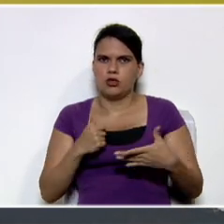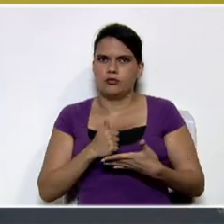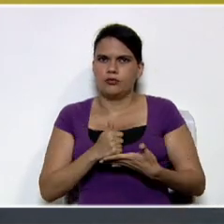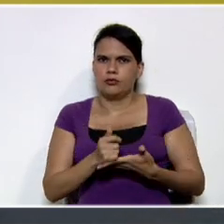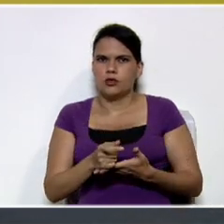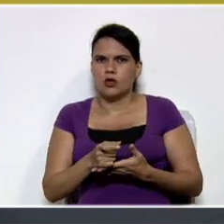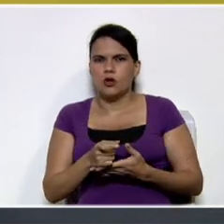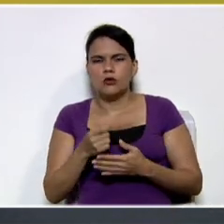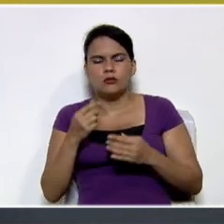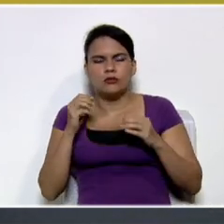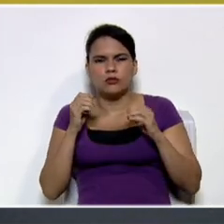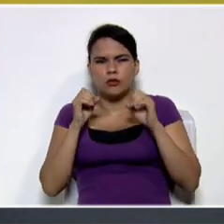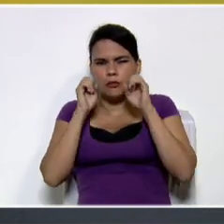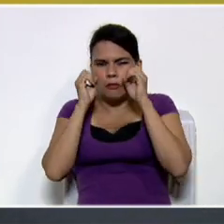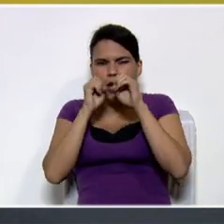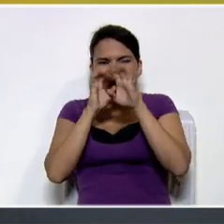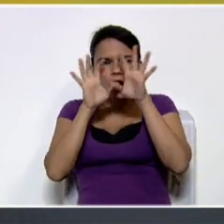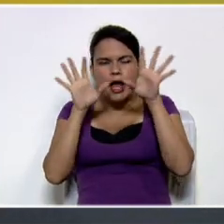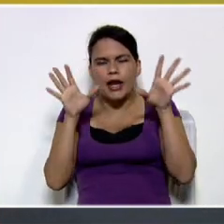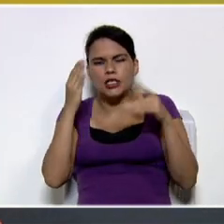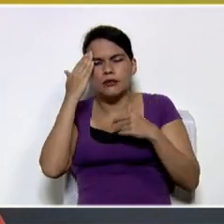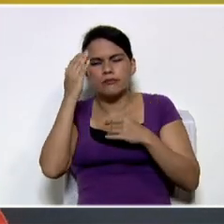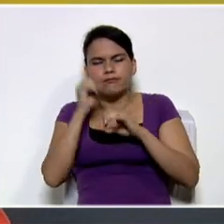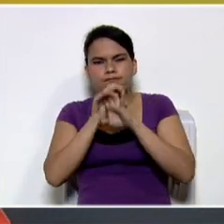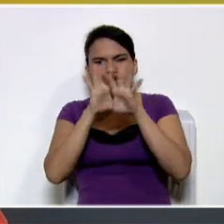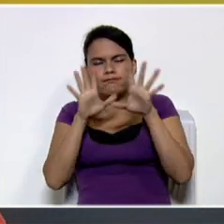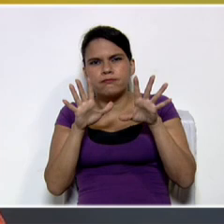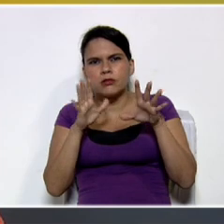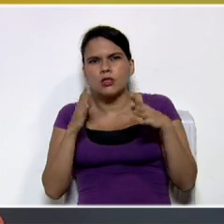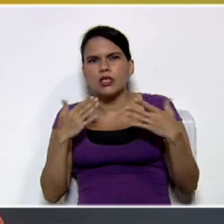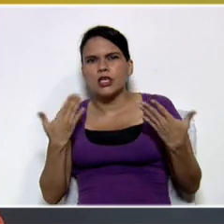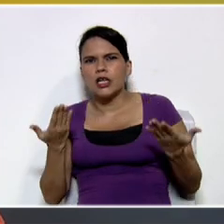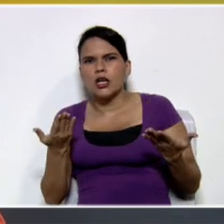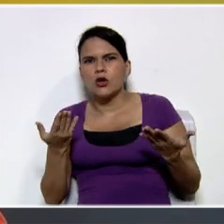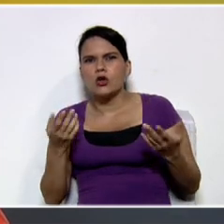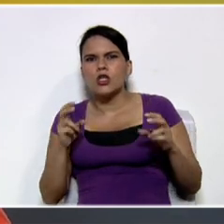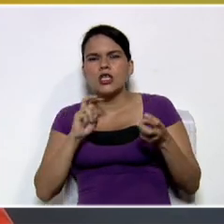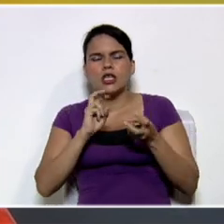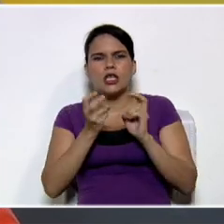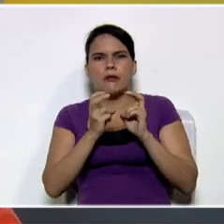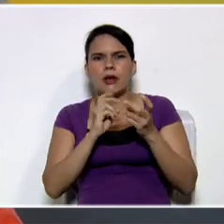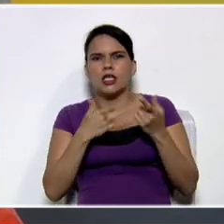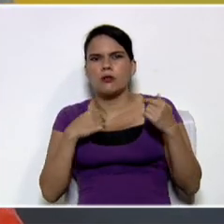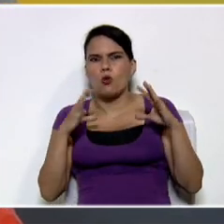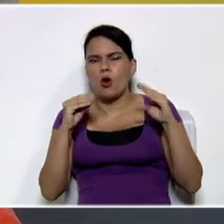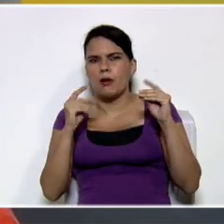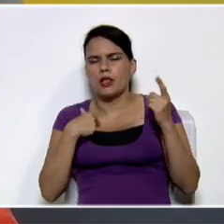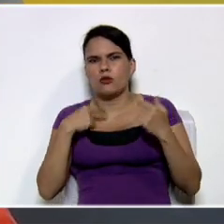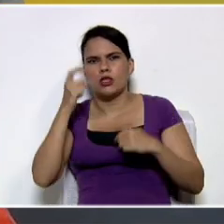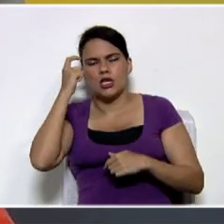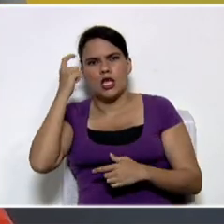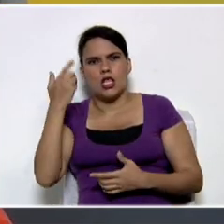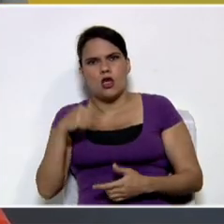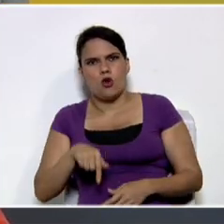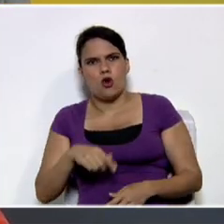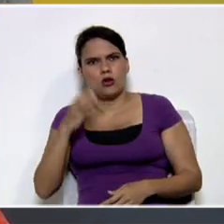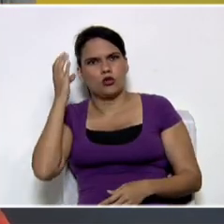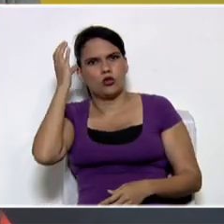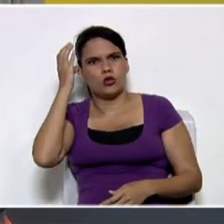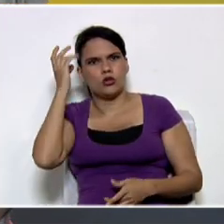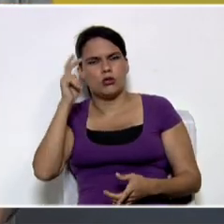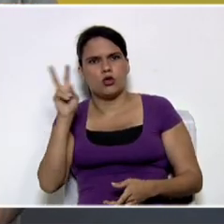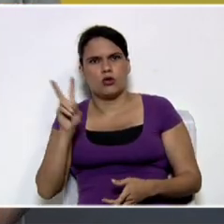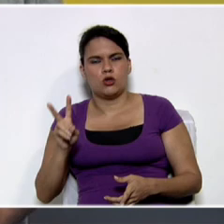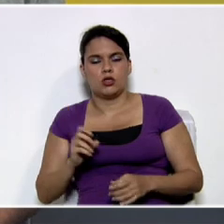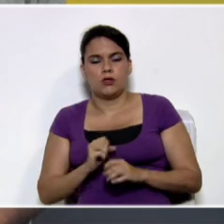una visión más general y globalizada de lo que es los temas que estamos abordando el día de hoy. Yo creo que el conocimiento de Venezuela ha